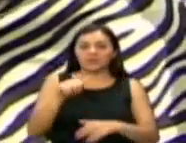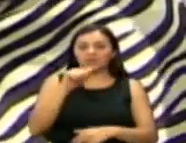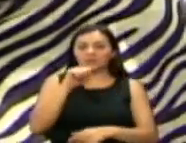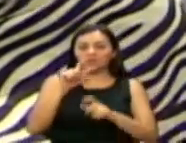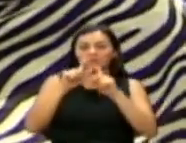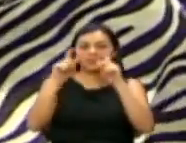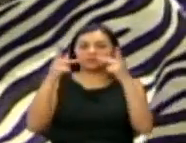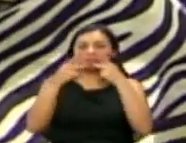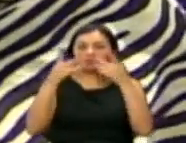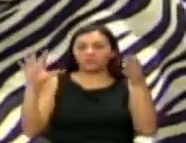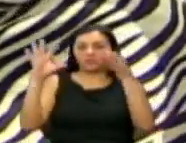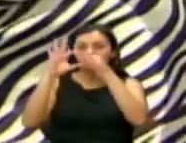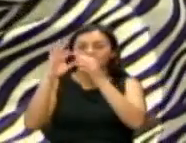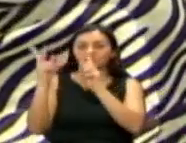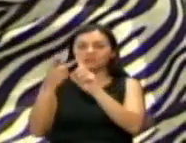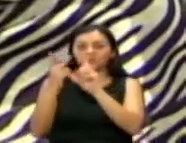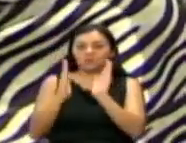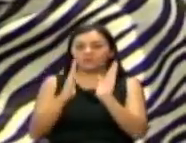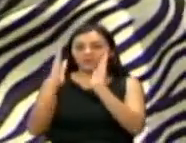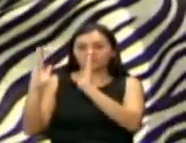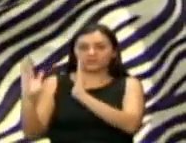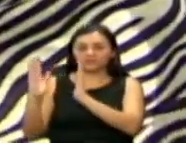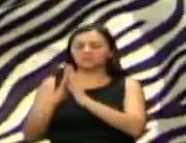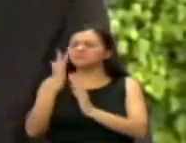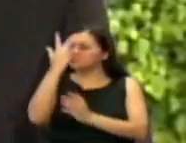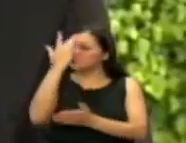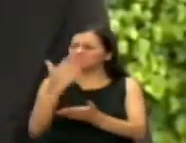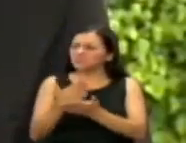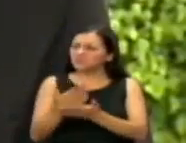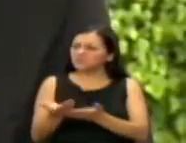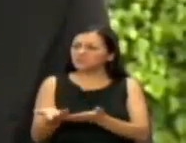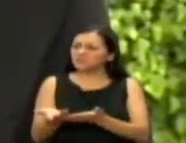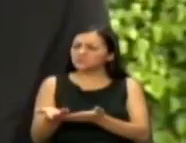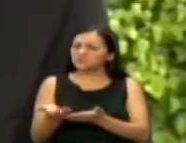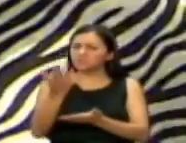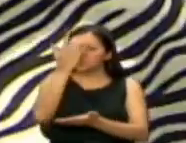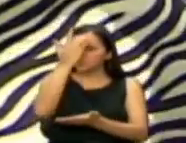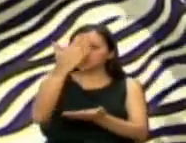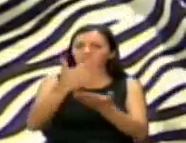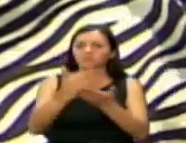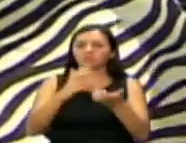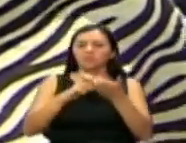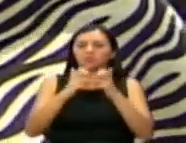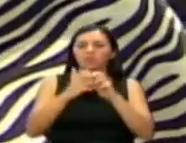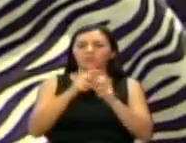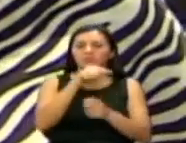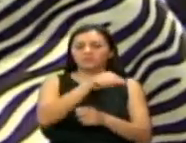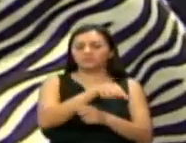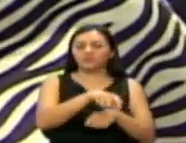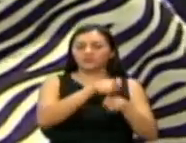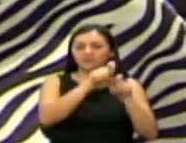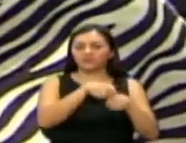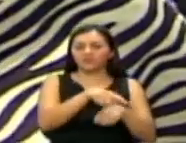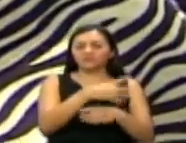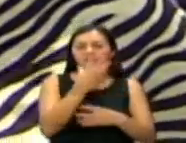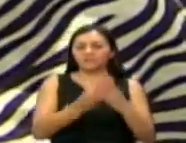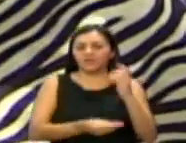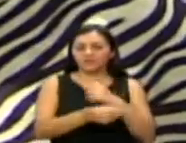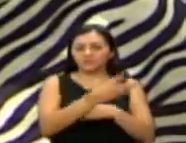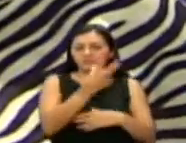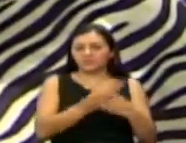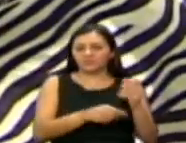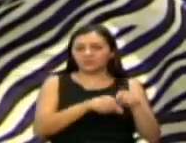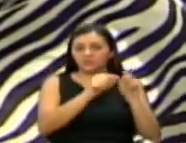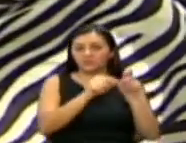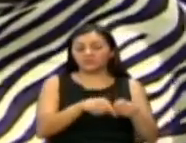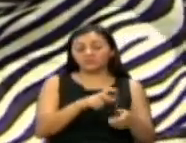pública del agua, las segundas fases subsiguientes. ¿Por qué se suspendió? Se suspendió por un problema con la consultora. Entonces, o sea, nos falló el consultor. Sí, hay que